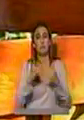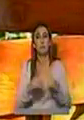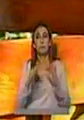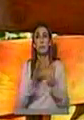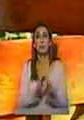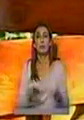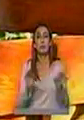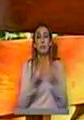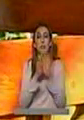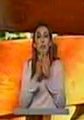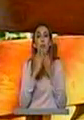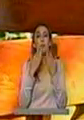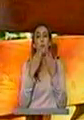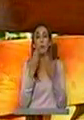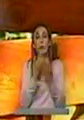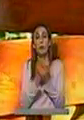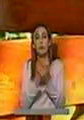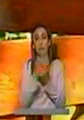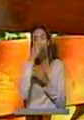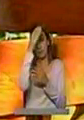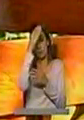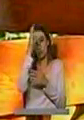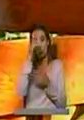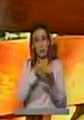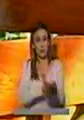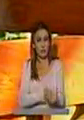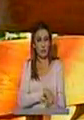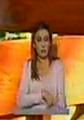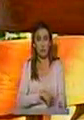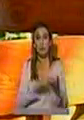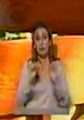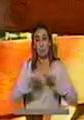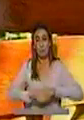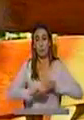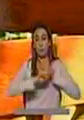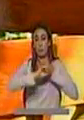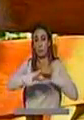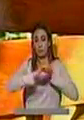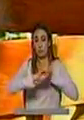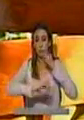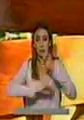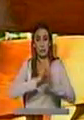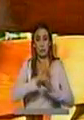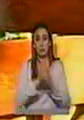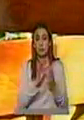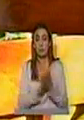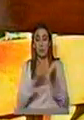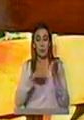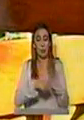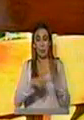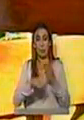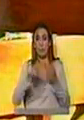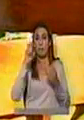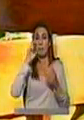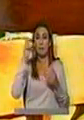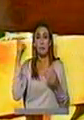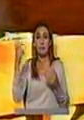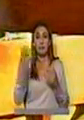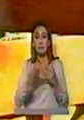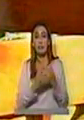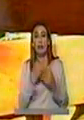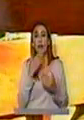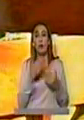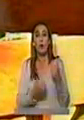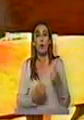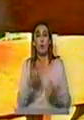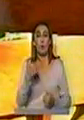tan fundamentales de la cultura de nuestro país para poderlo promocionar a nivel internacional. La señora ministra hacía referencia también a la constitución de